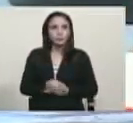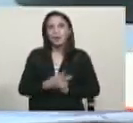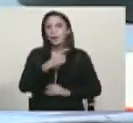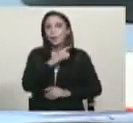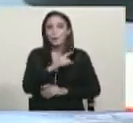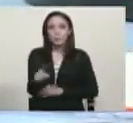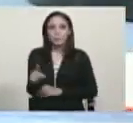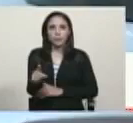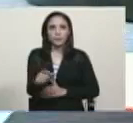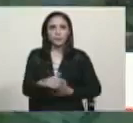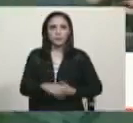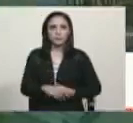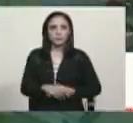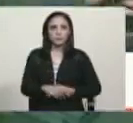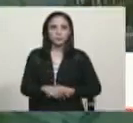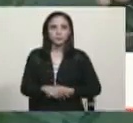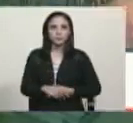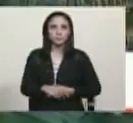¡Cúmplase!